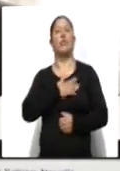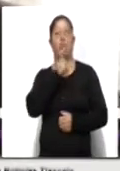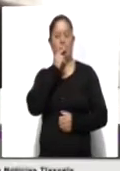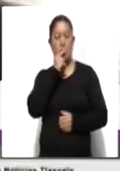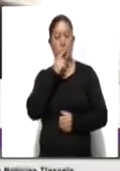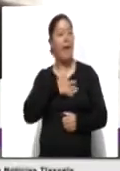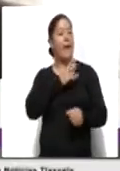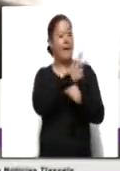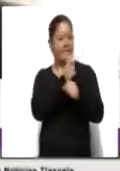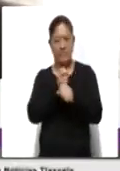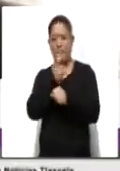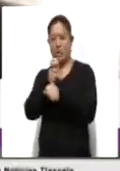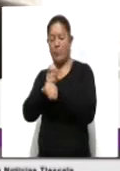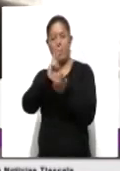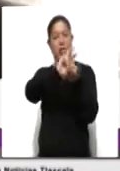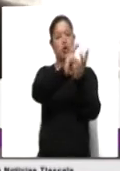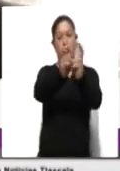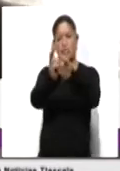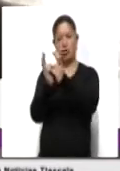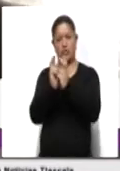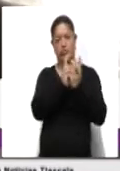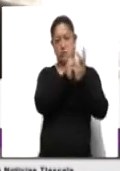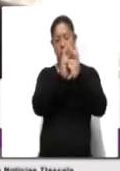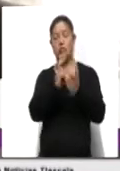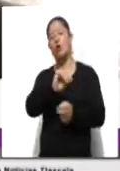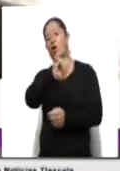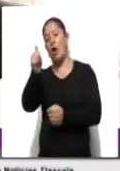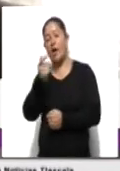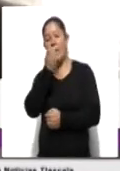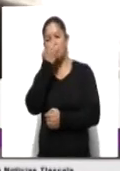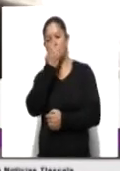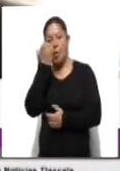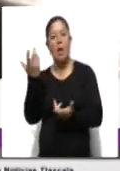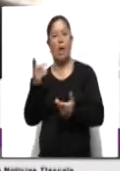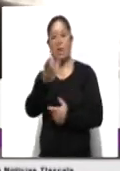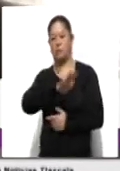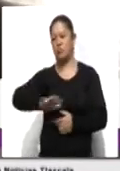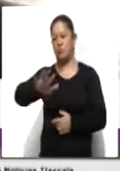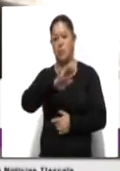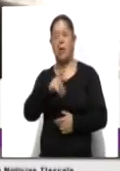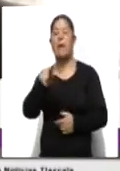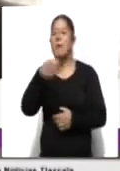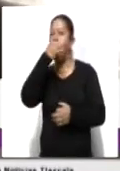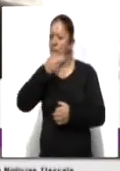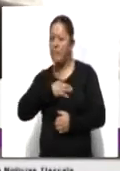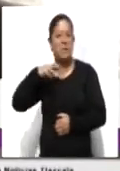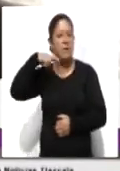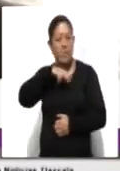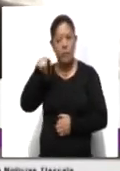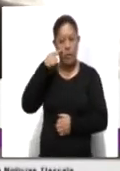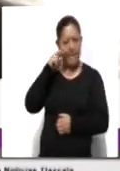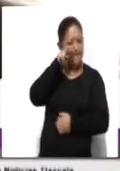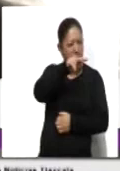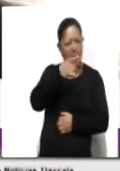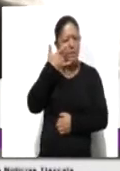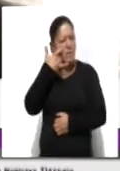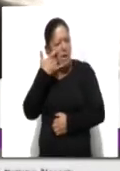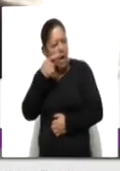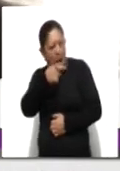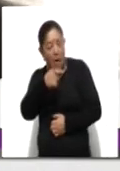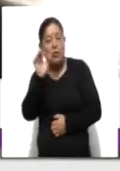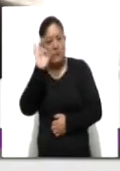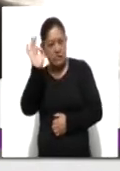los vecinos de las diferentes escuelas y comunidades que nos hagan el llamado de que vean algo sospechoso